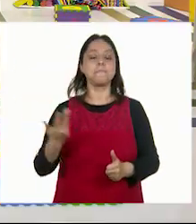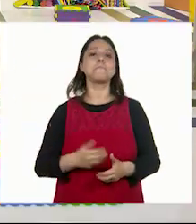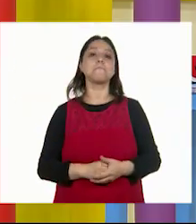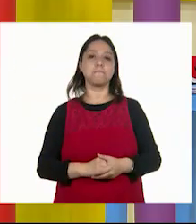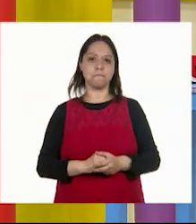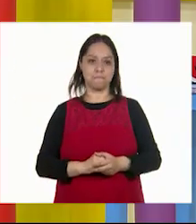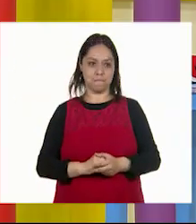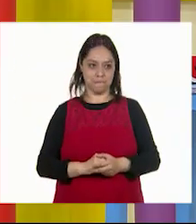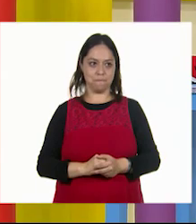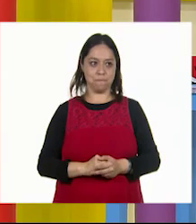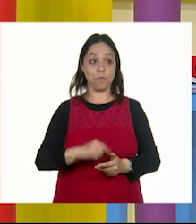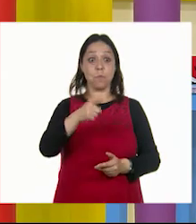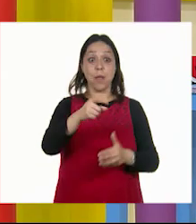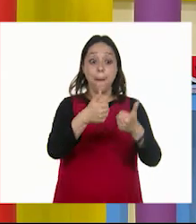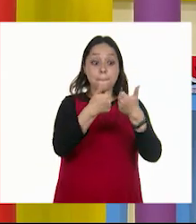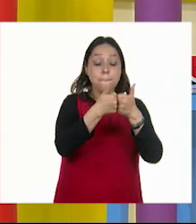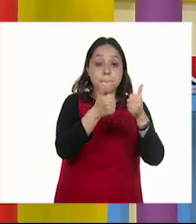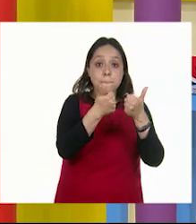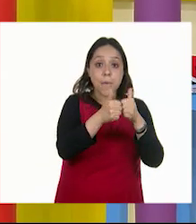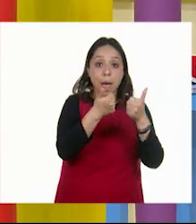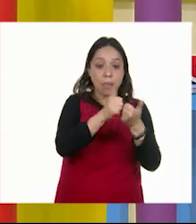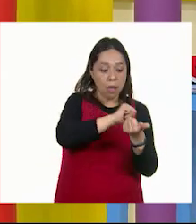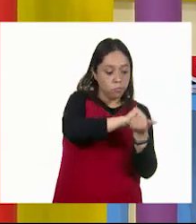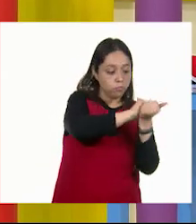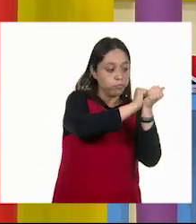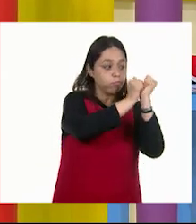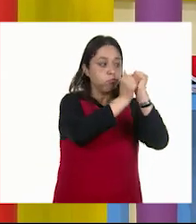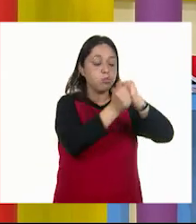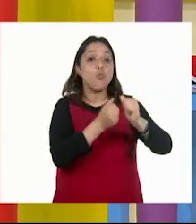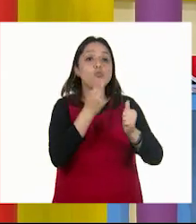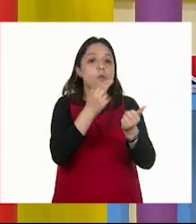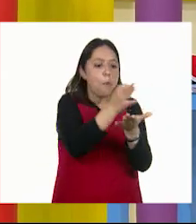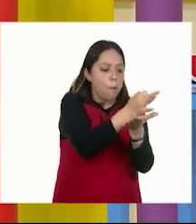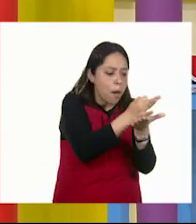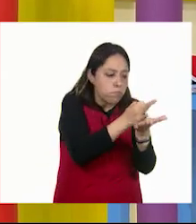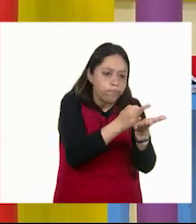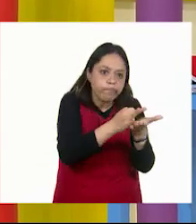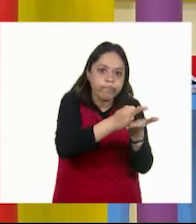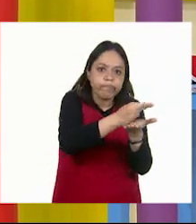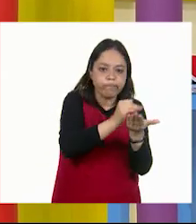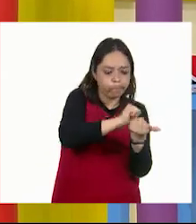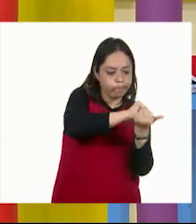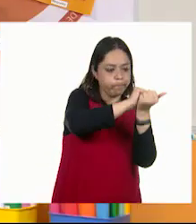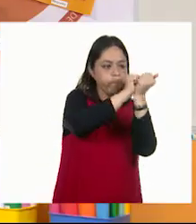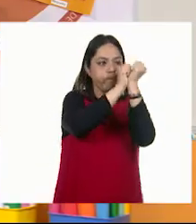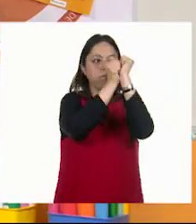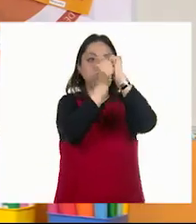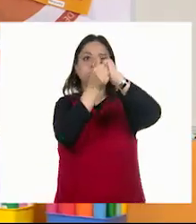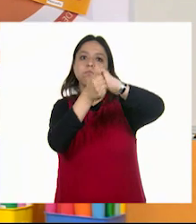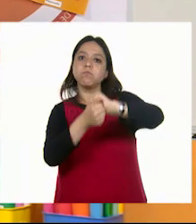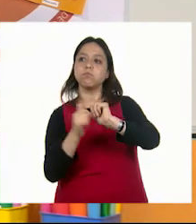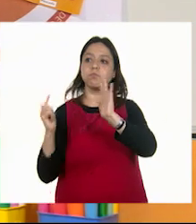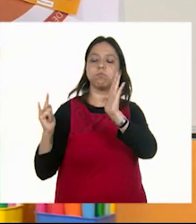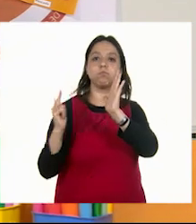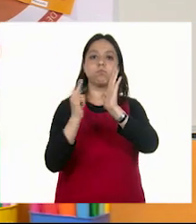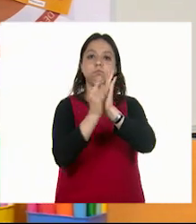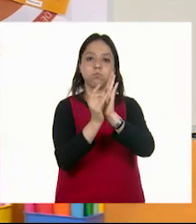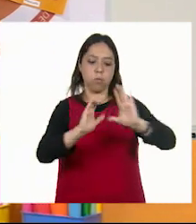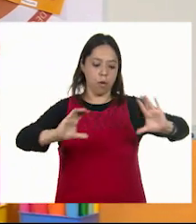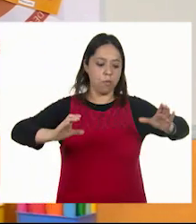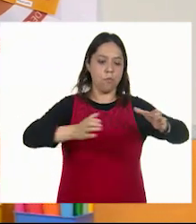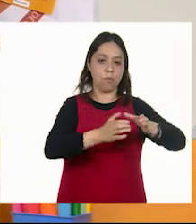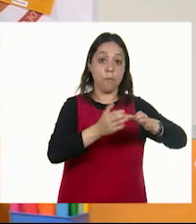el pan también se realiza a base de granos. Por lo tanto, lo vamos a pegar en donde dice cereales.